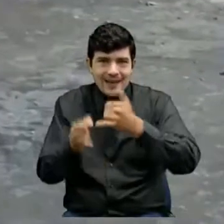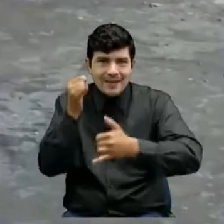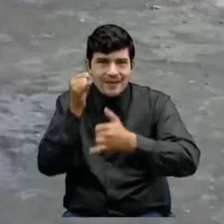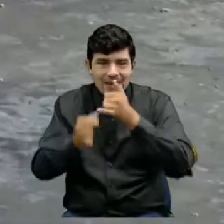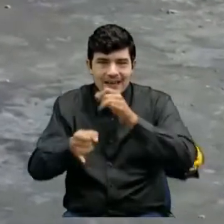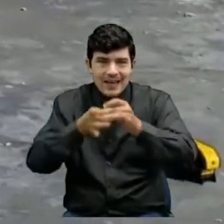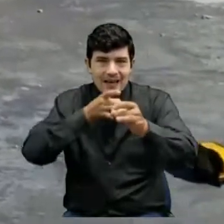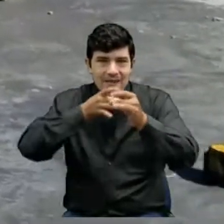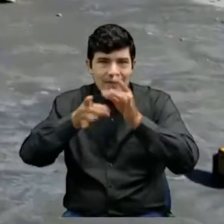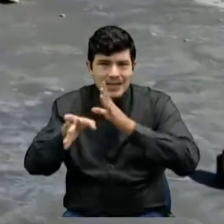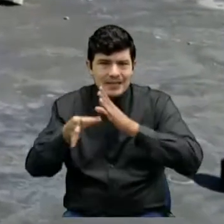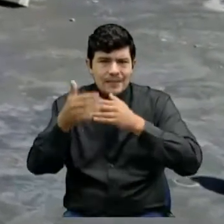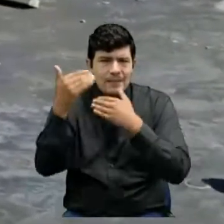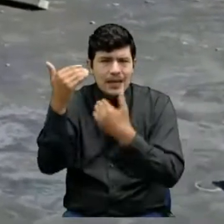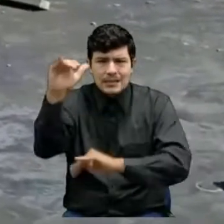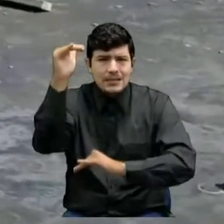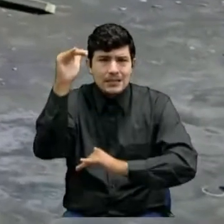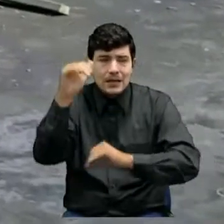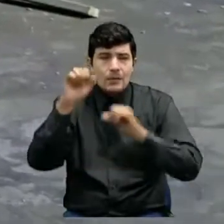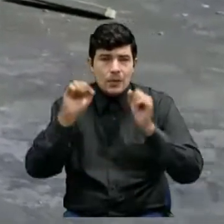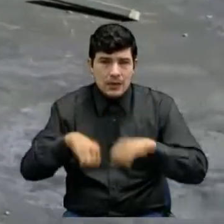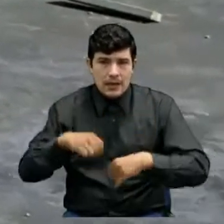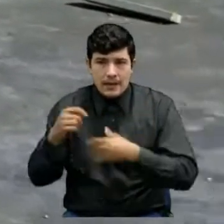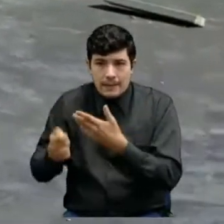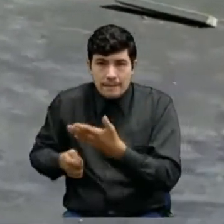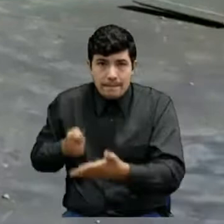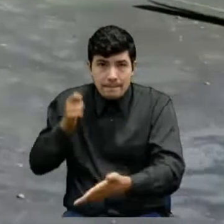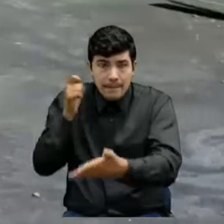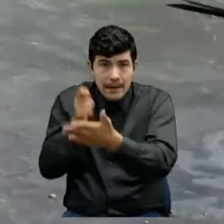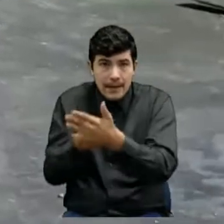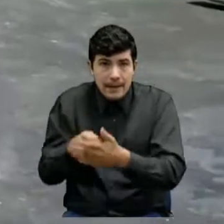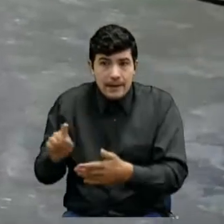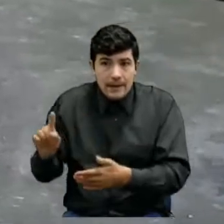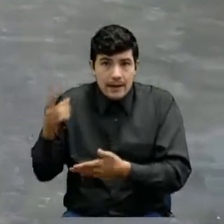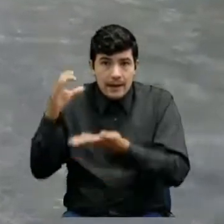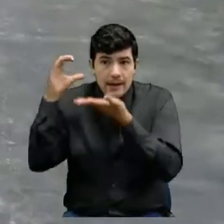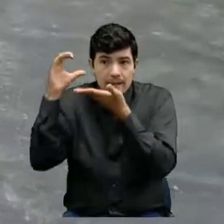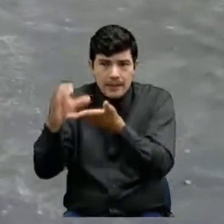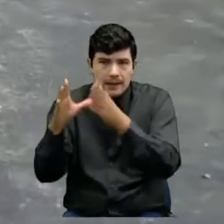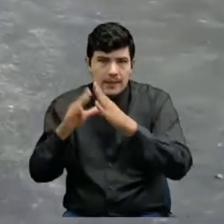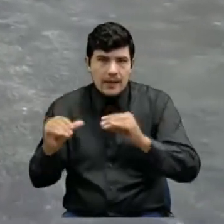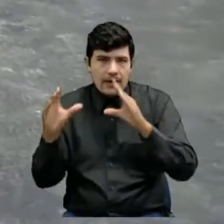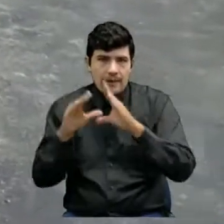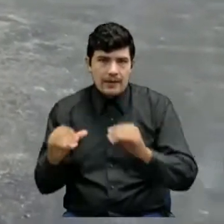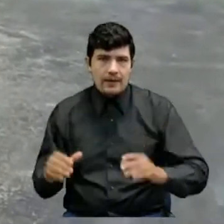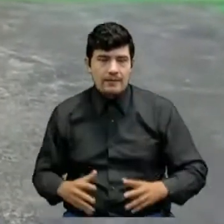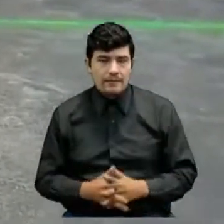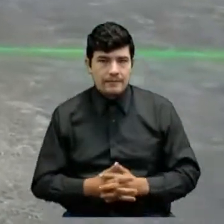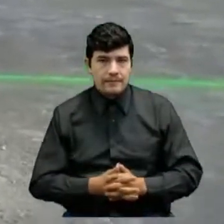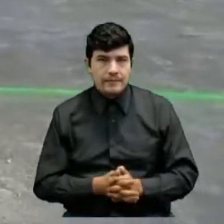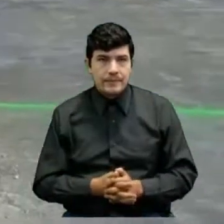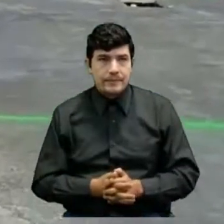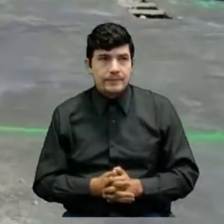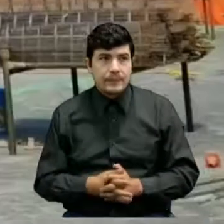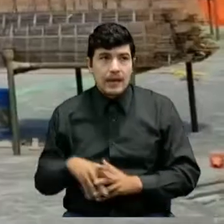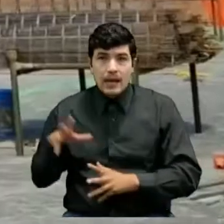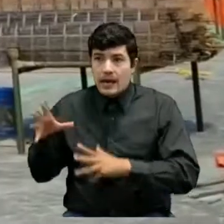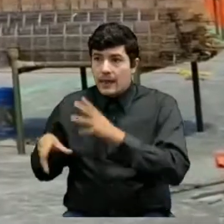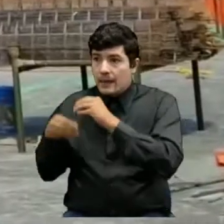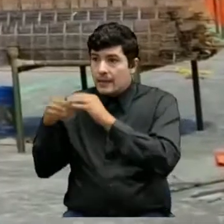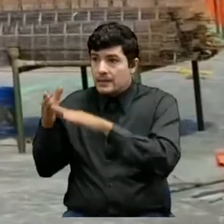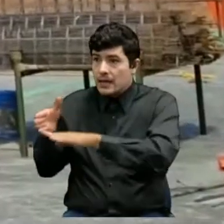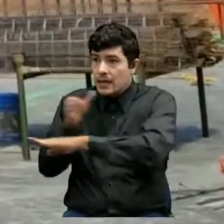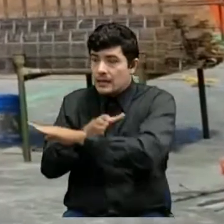el tiempo límite para pagar la prima de Navidad. Y no se ha dicho nada más